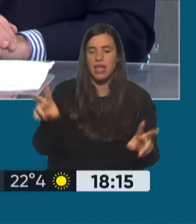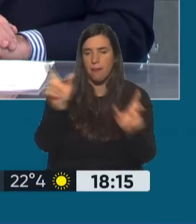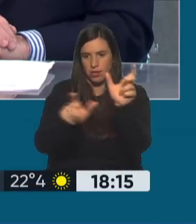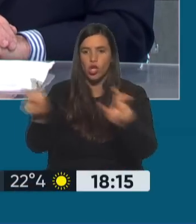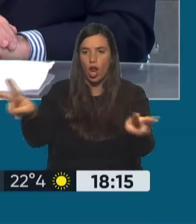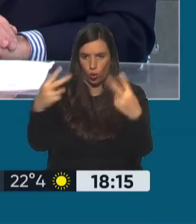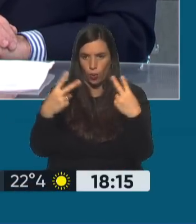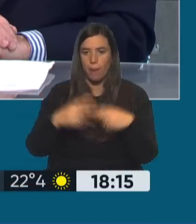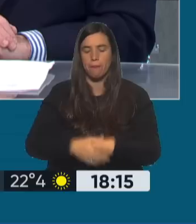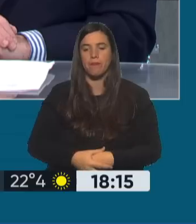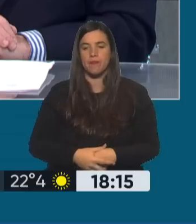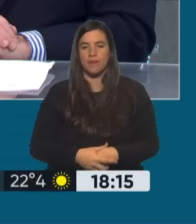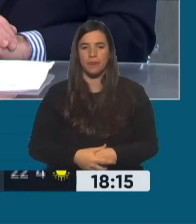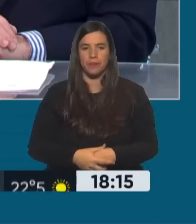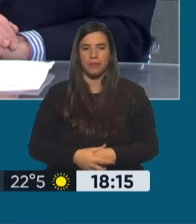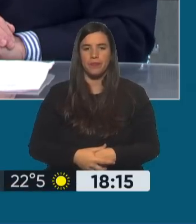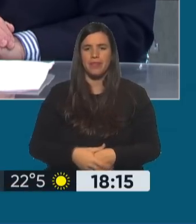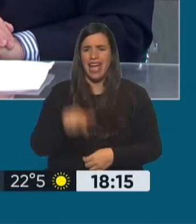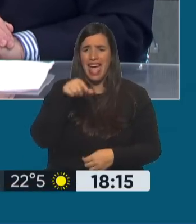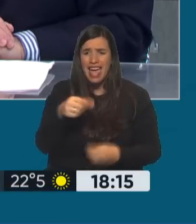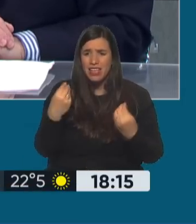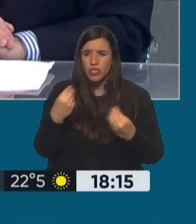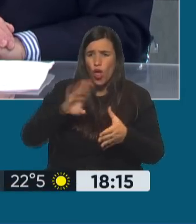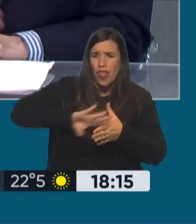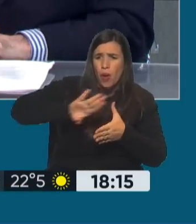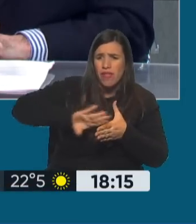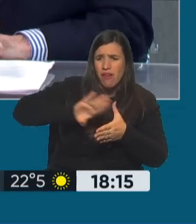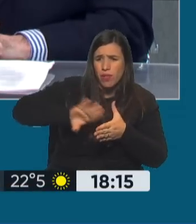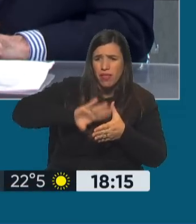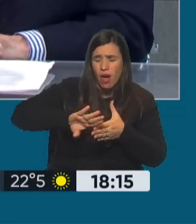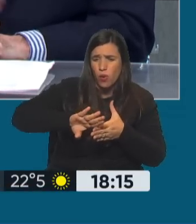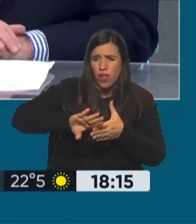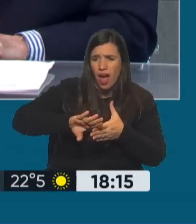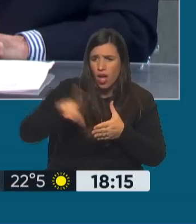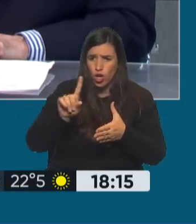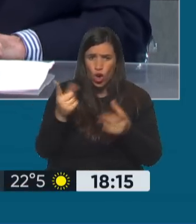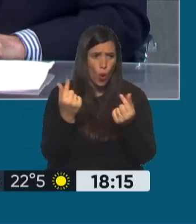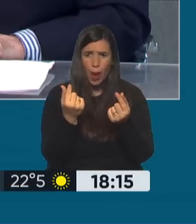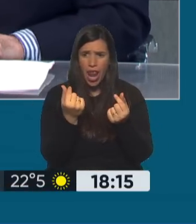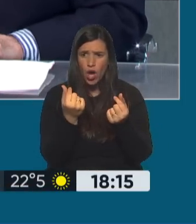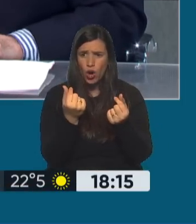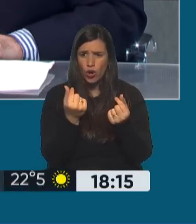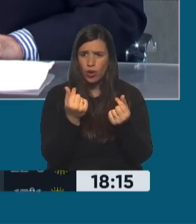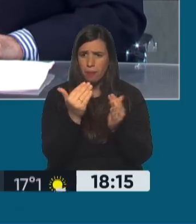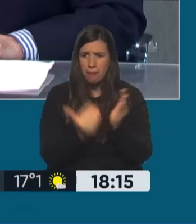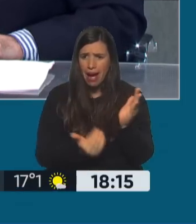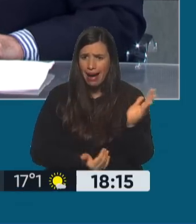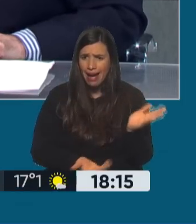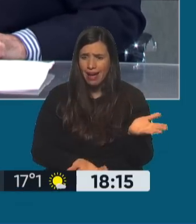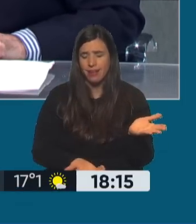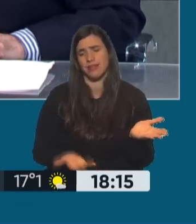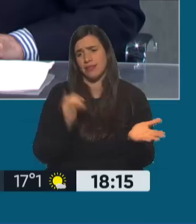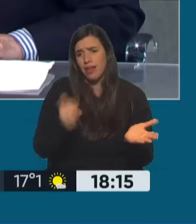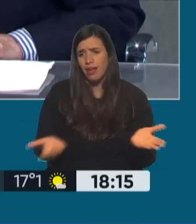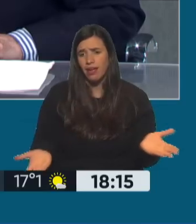ese es un daño directo a la moneda y inclusive a toda Innumerable. la soberanía Claro, ¿por qué económica. no- pero te digo y me están diciendo, ¿sabes también qué? Sí. ¿Y